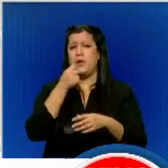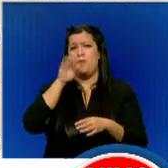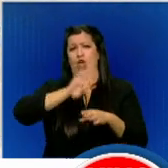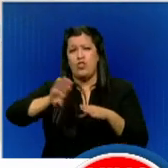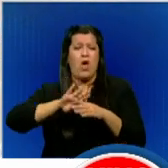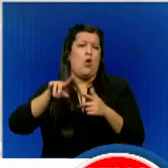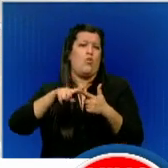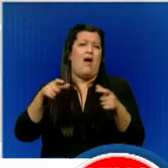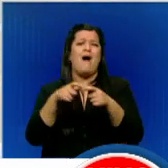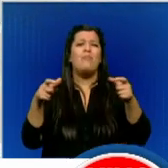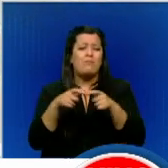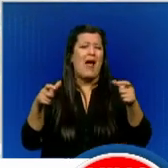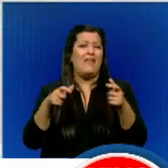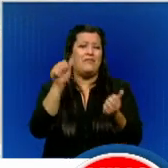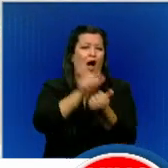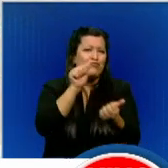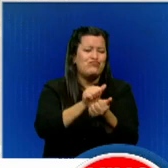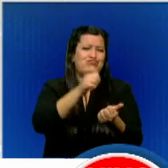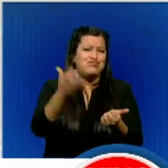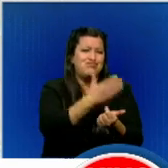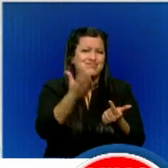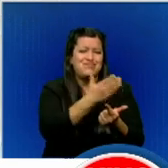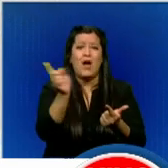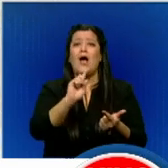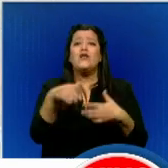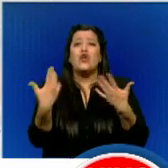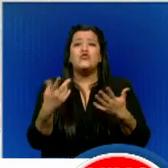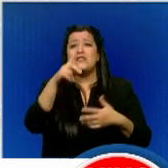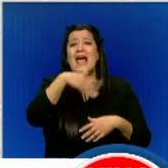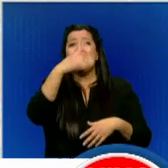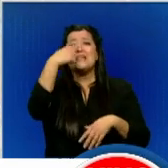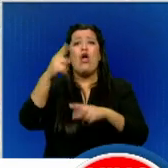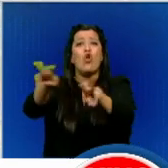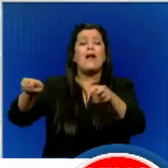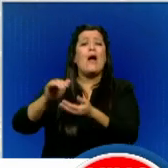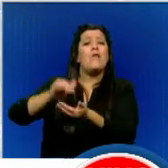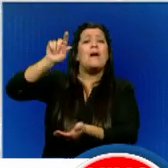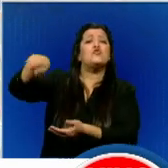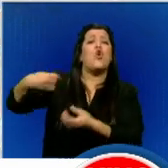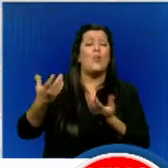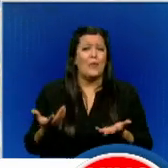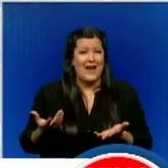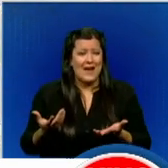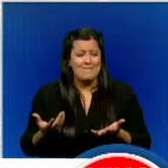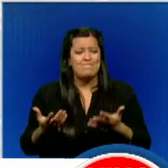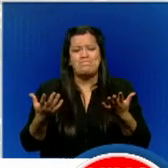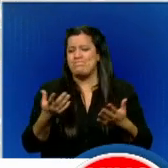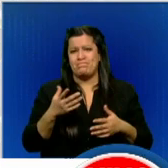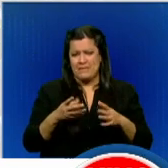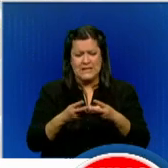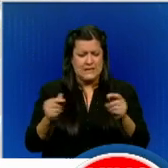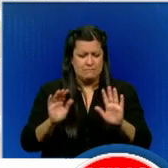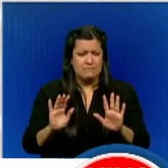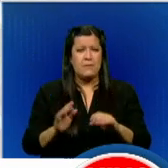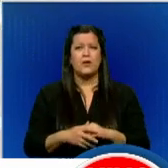con emisión como siempre dicen entonces lo que hay que pensar es cómo hacer estado para recaudar más entonces nosotros no creemos cierro presidente con